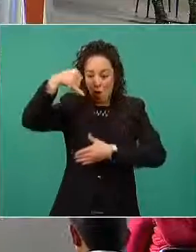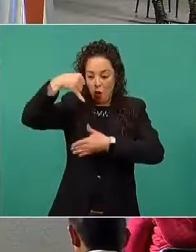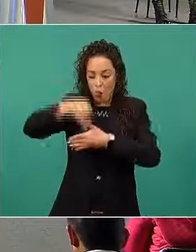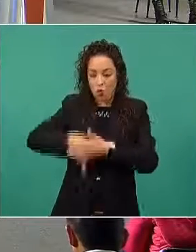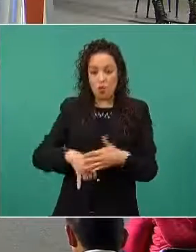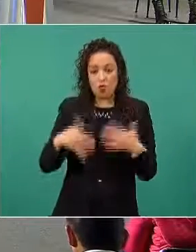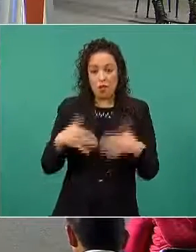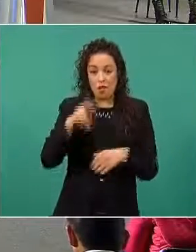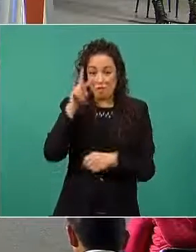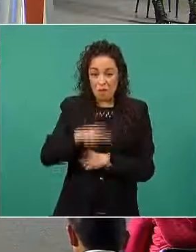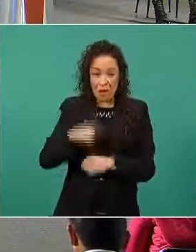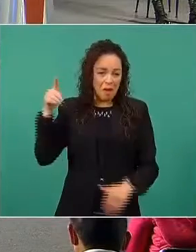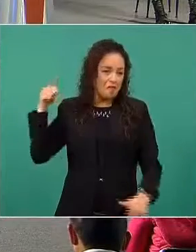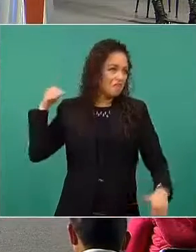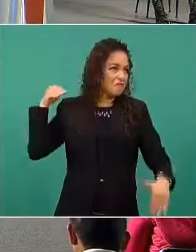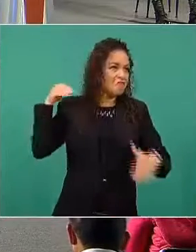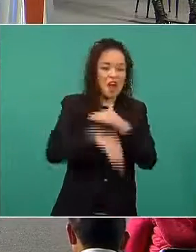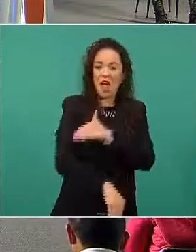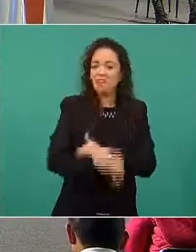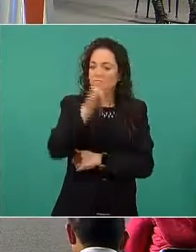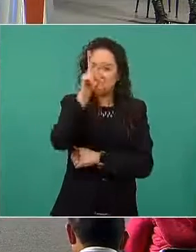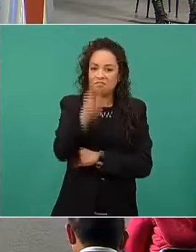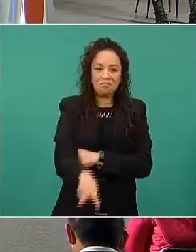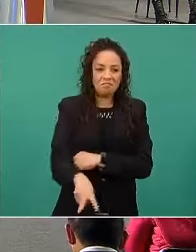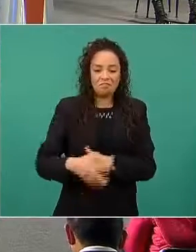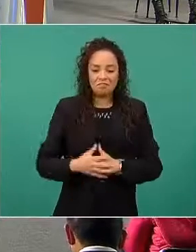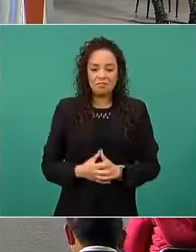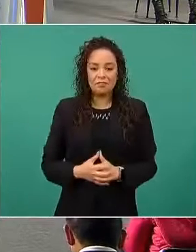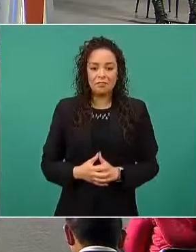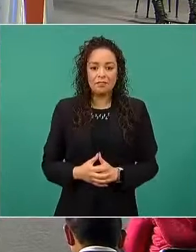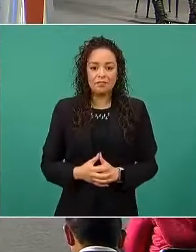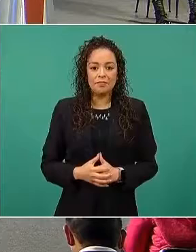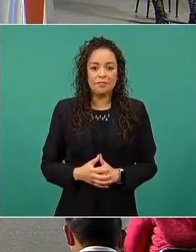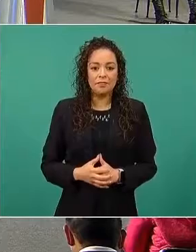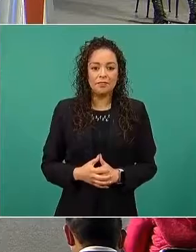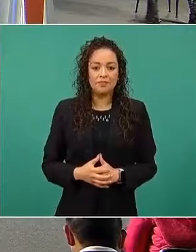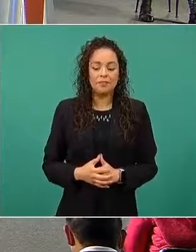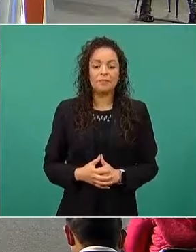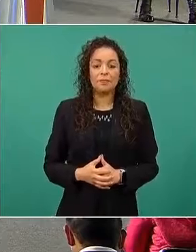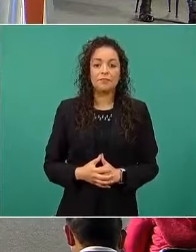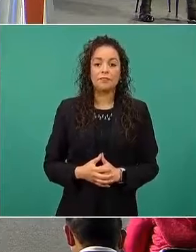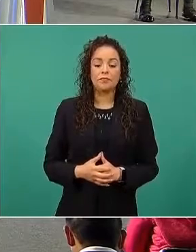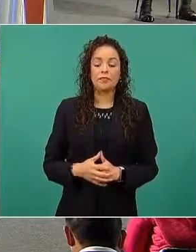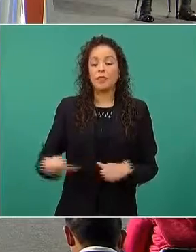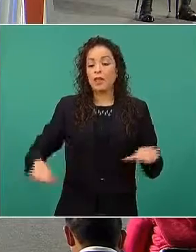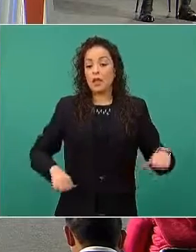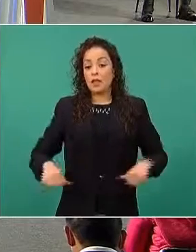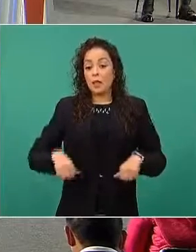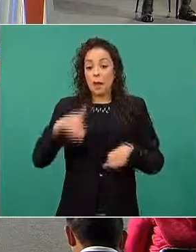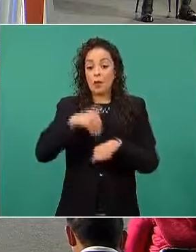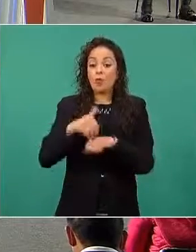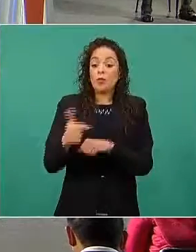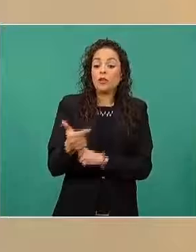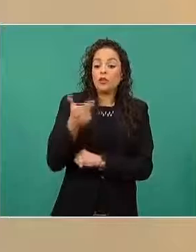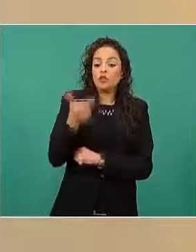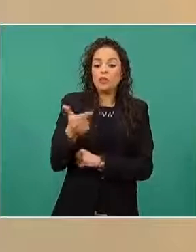un verdadero fracaso. La que sigue, por favor. Muy bien, la tarea número 7 tiene que ver con la recuperación